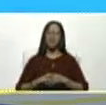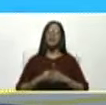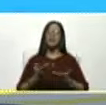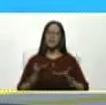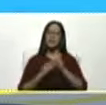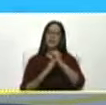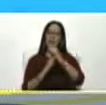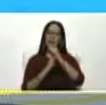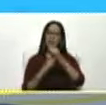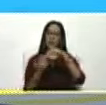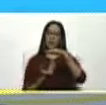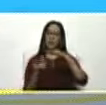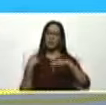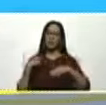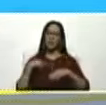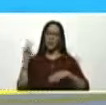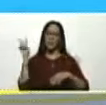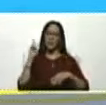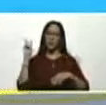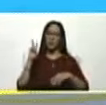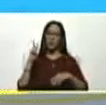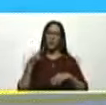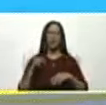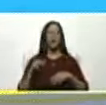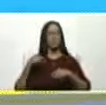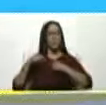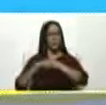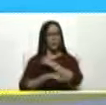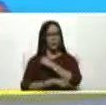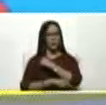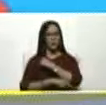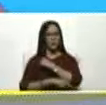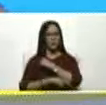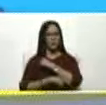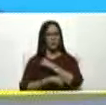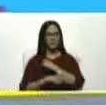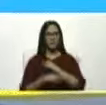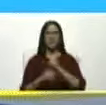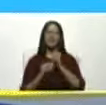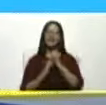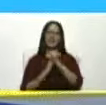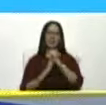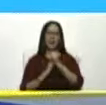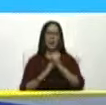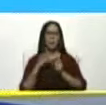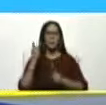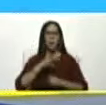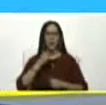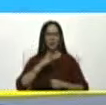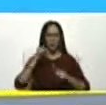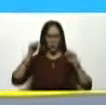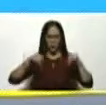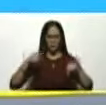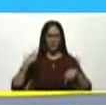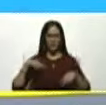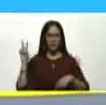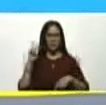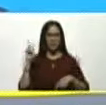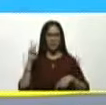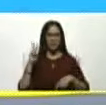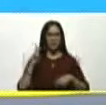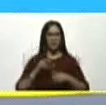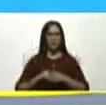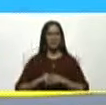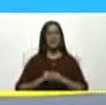Venezuela, profundo, del liderazgo político que hoy tiene Venezuela, del